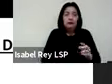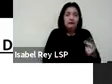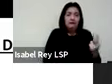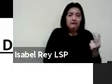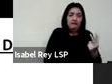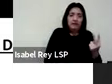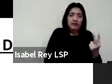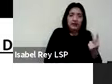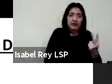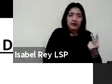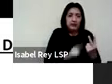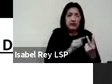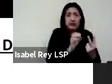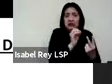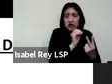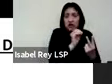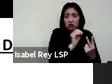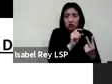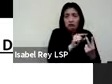puro, contagio 0.